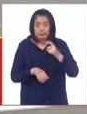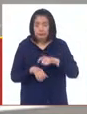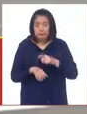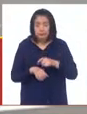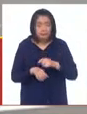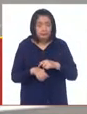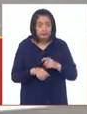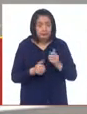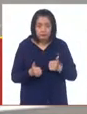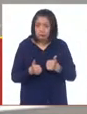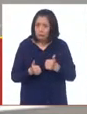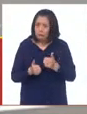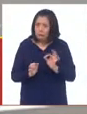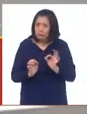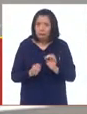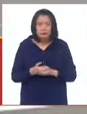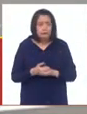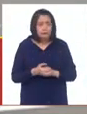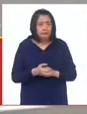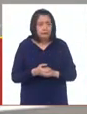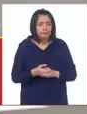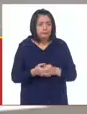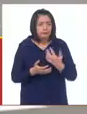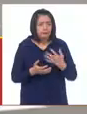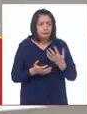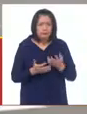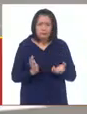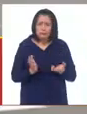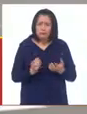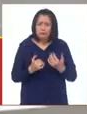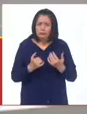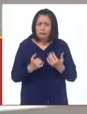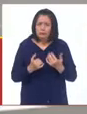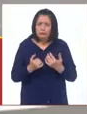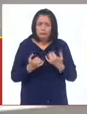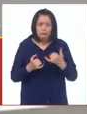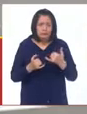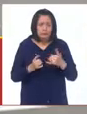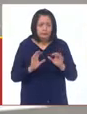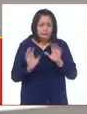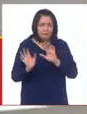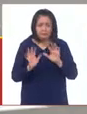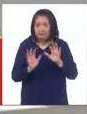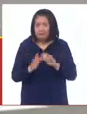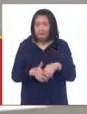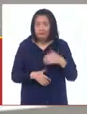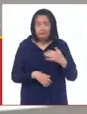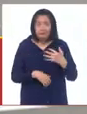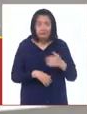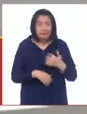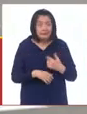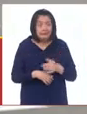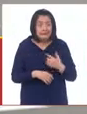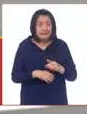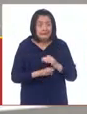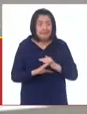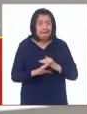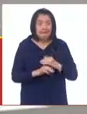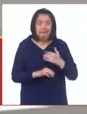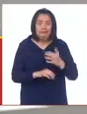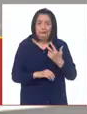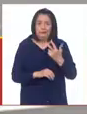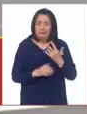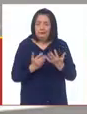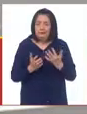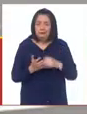tiempo muy, muy bueno, con una actuación extraordinaria de Gallese que evitó tres casi seguros goles